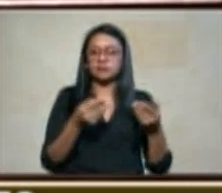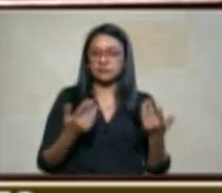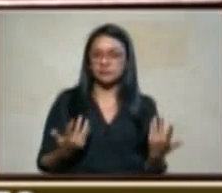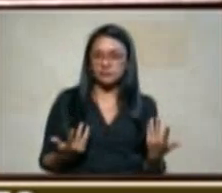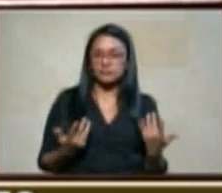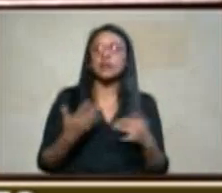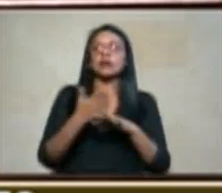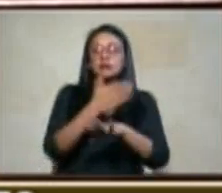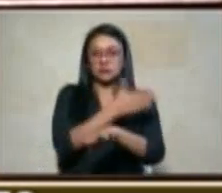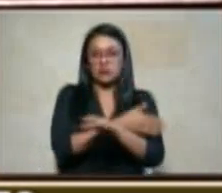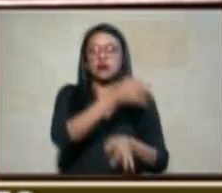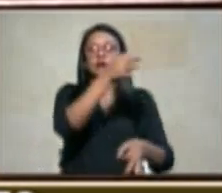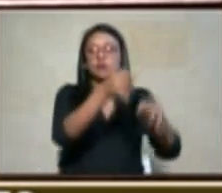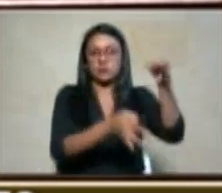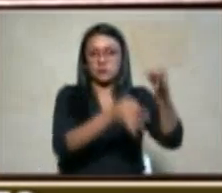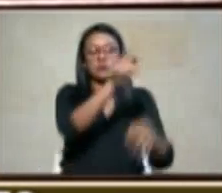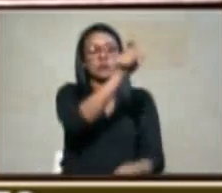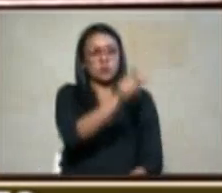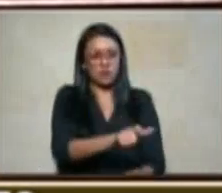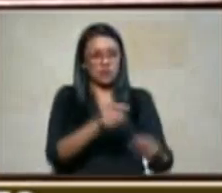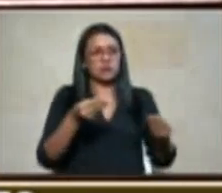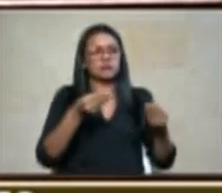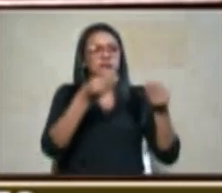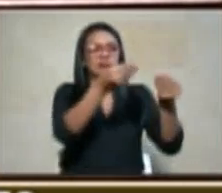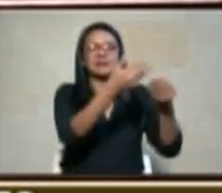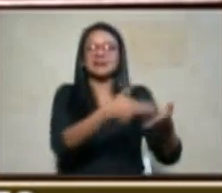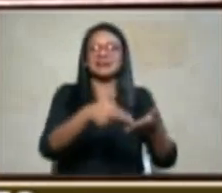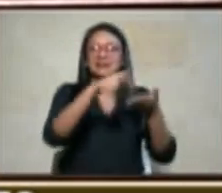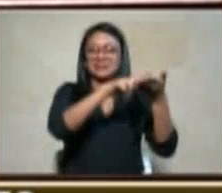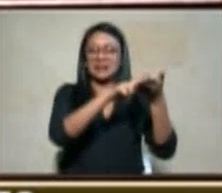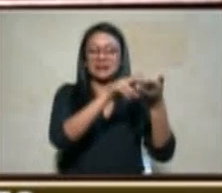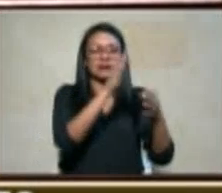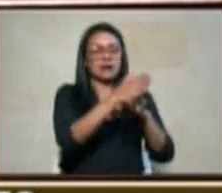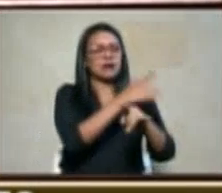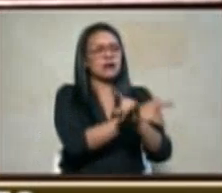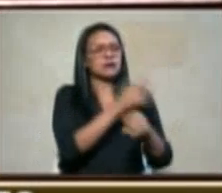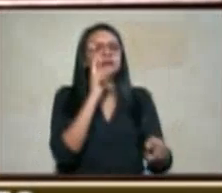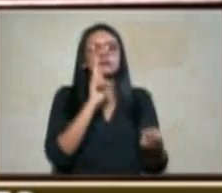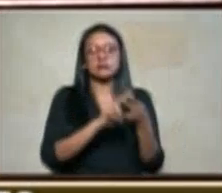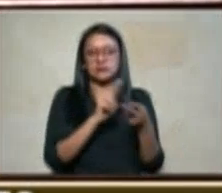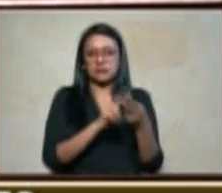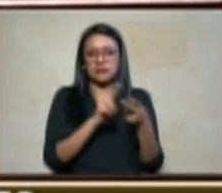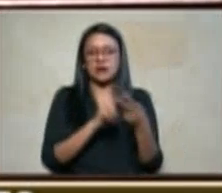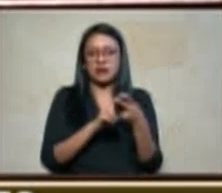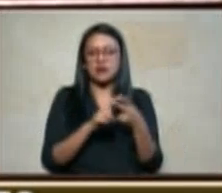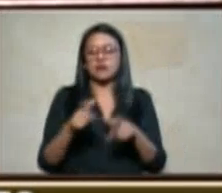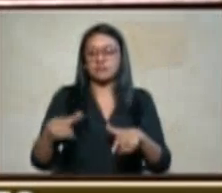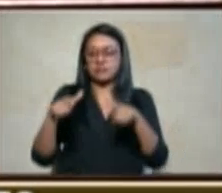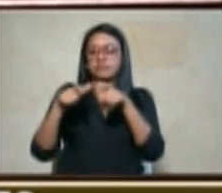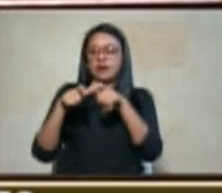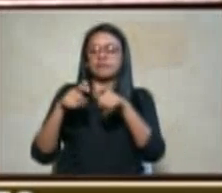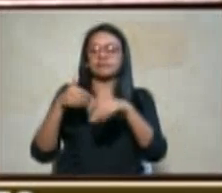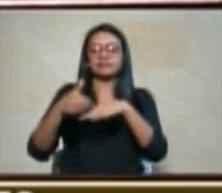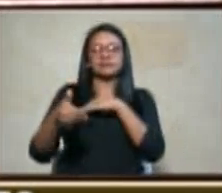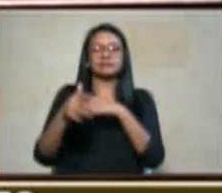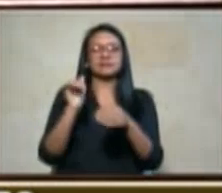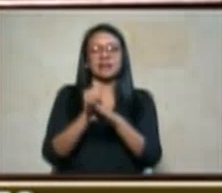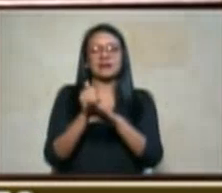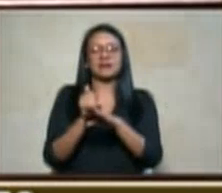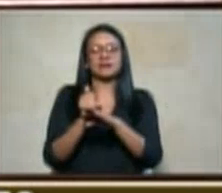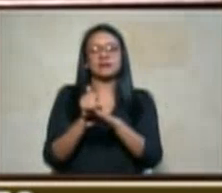hemos llevado ante los jueces de restitución y en el primer caso que conoció ya la magistratura